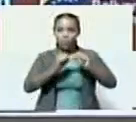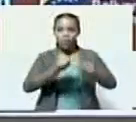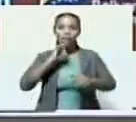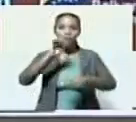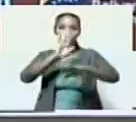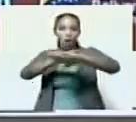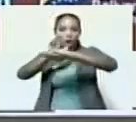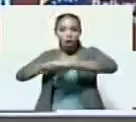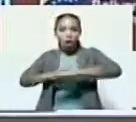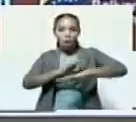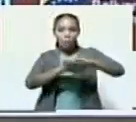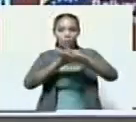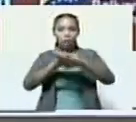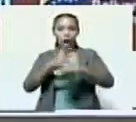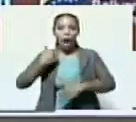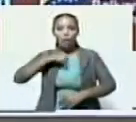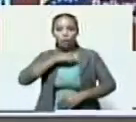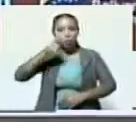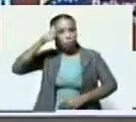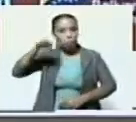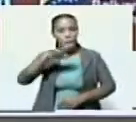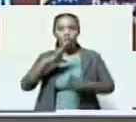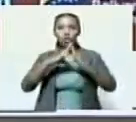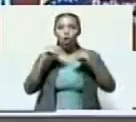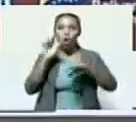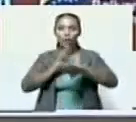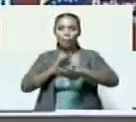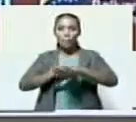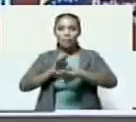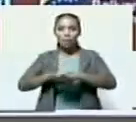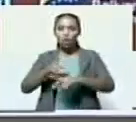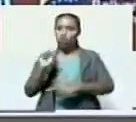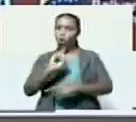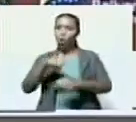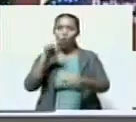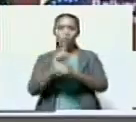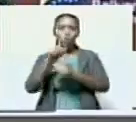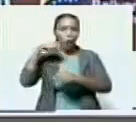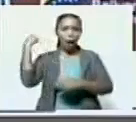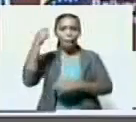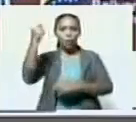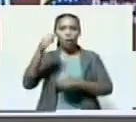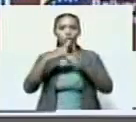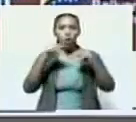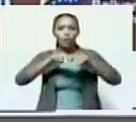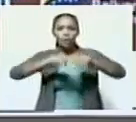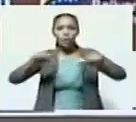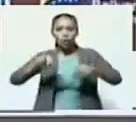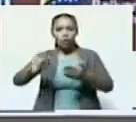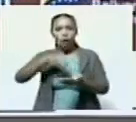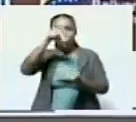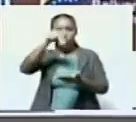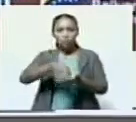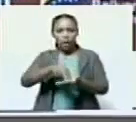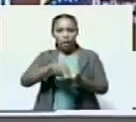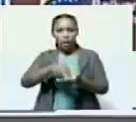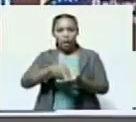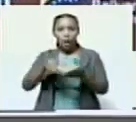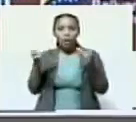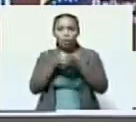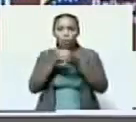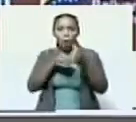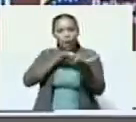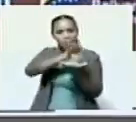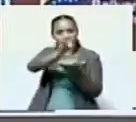informado a todo nuestro pueblo de todas las acciones que estamos haciendo, no solamente en Apure, sino en todo el territorio nacional, a través del Comando